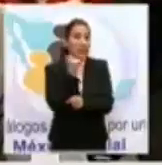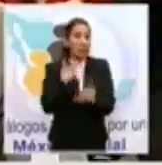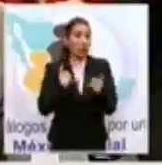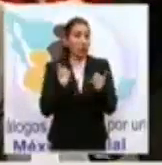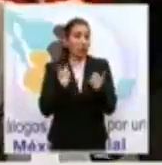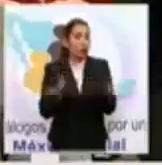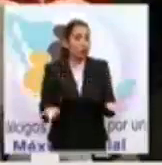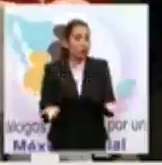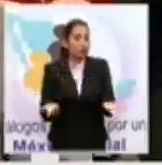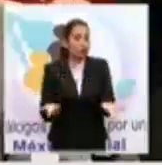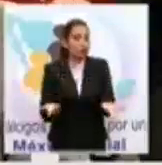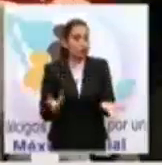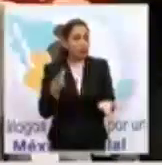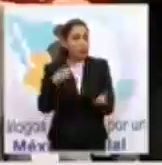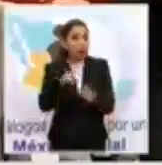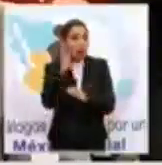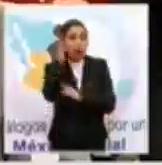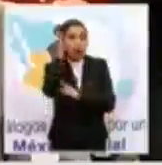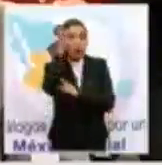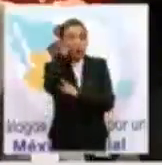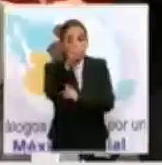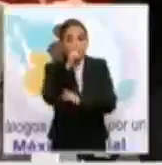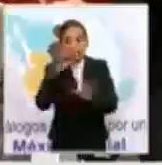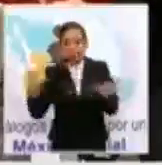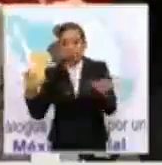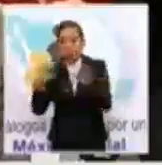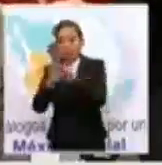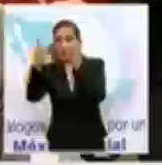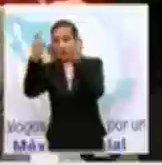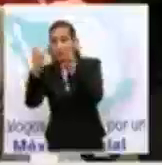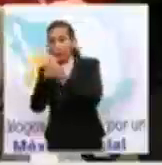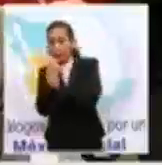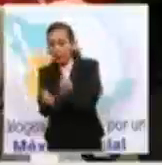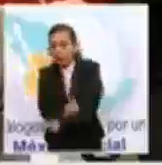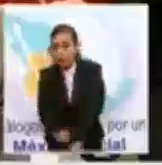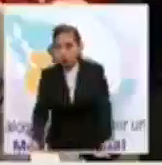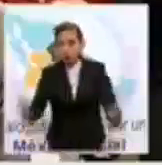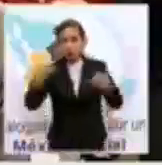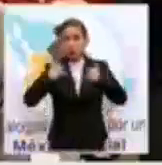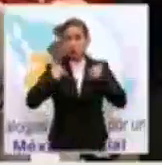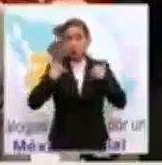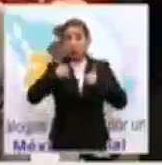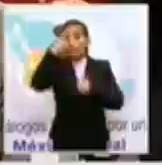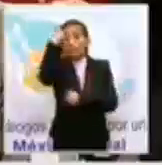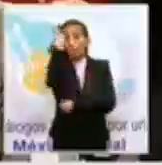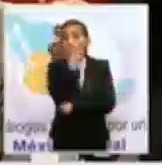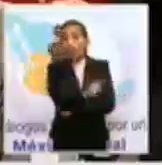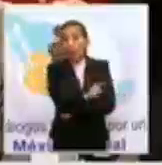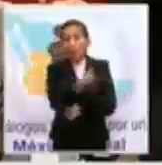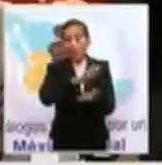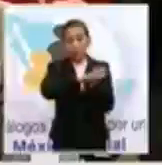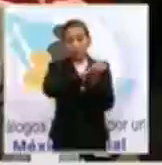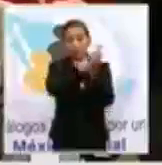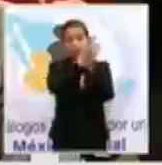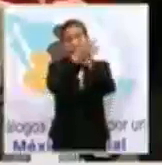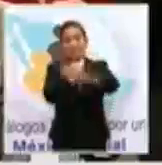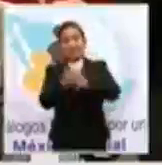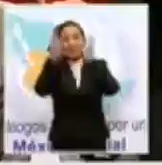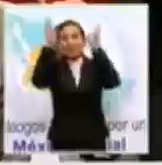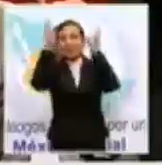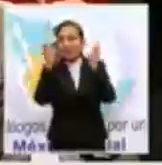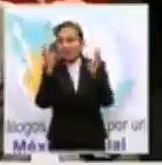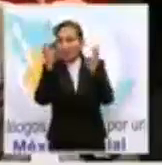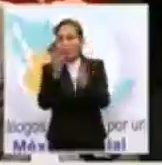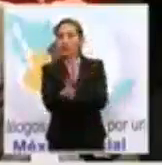adolescentes, pero que trasciende al tema de la infancia y la adolescencia, y para convertirse en un tema